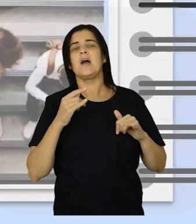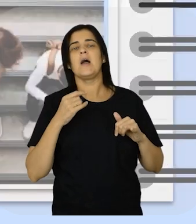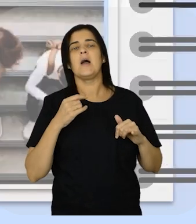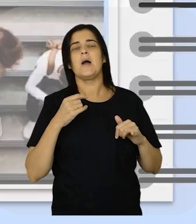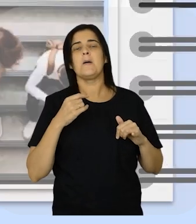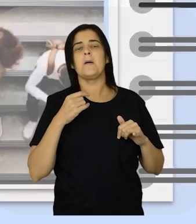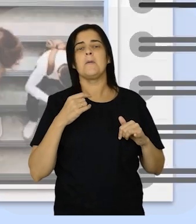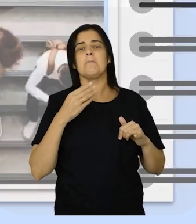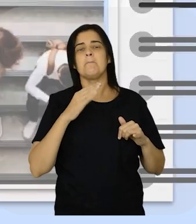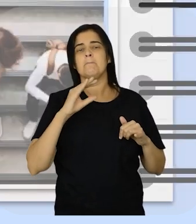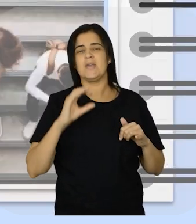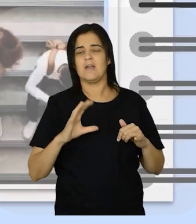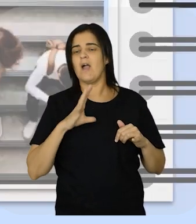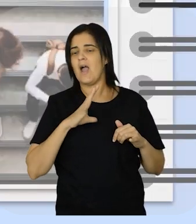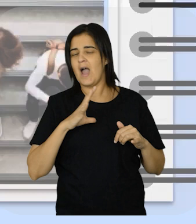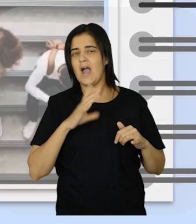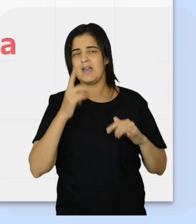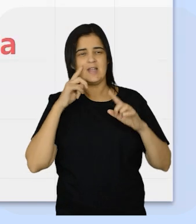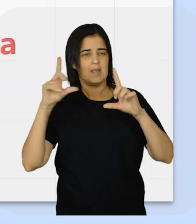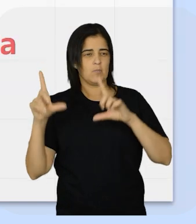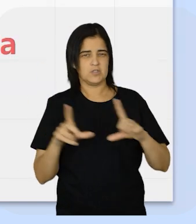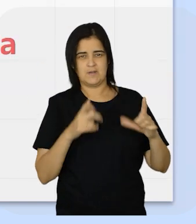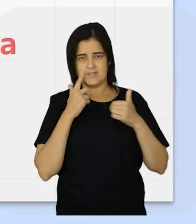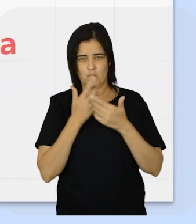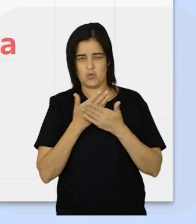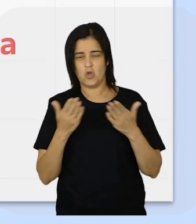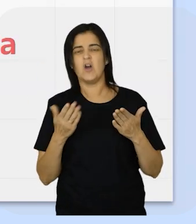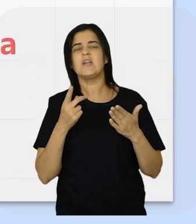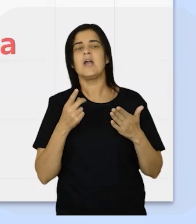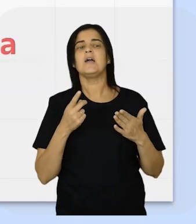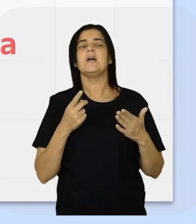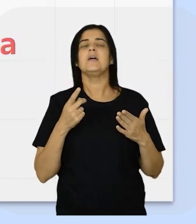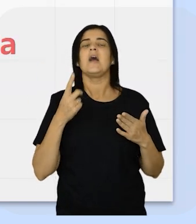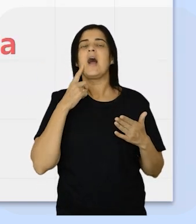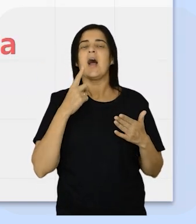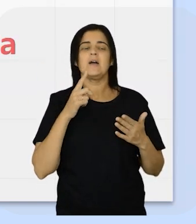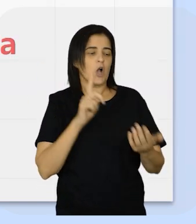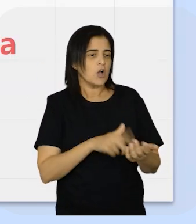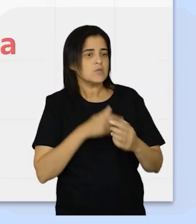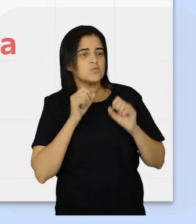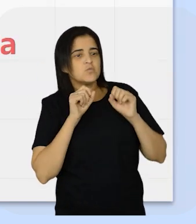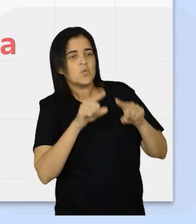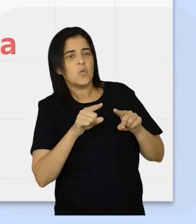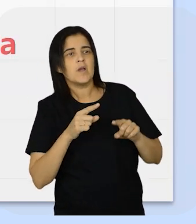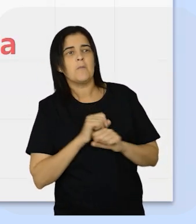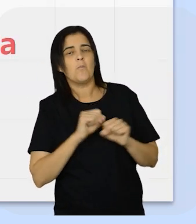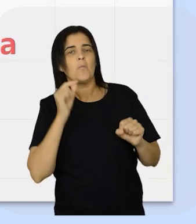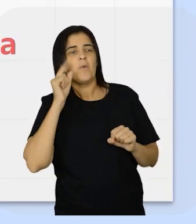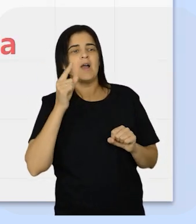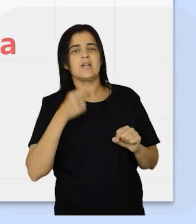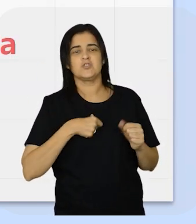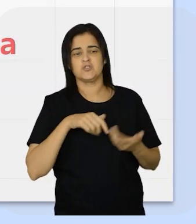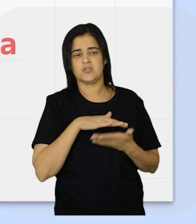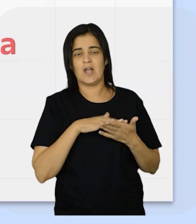VICs que estaban en la diapositiva anterior, que son las habilidades interpersonales. Yo tengo que aprender a